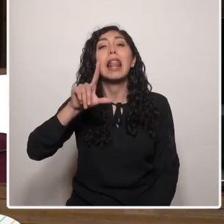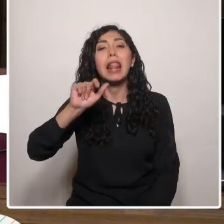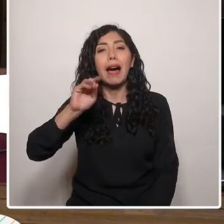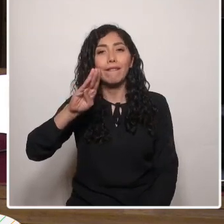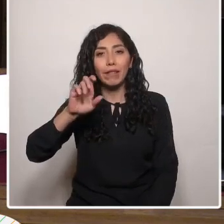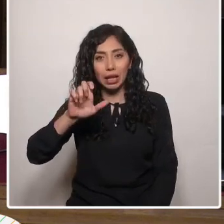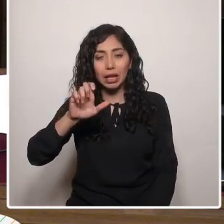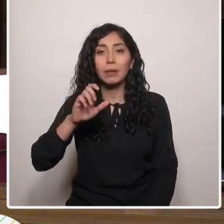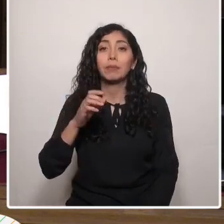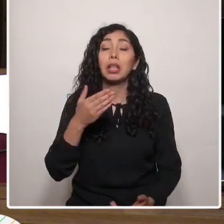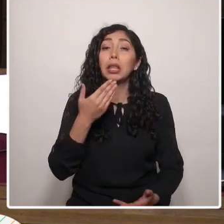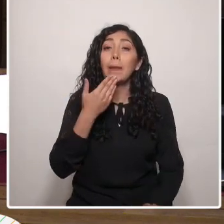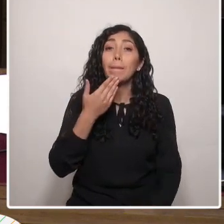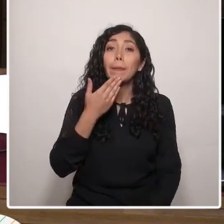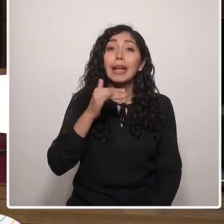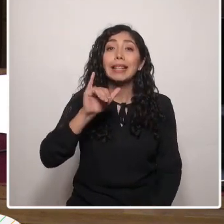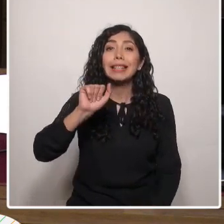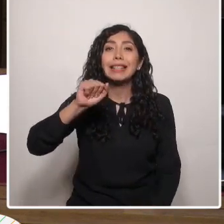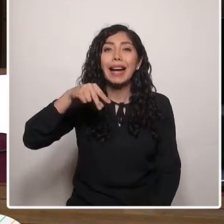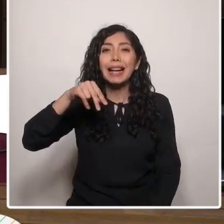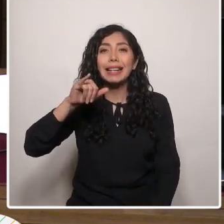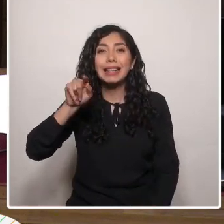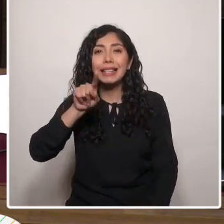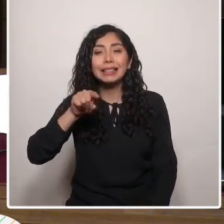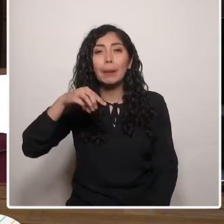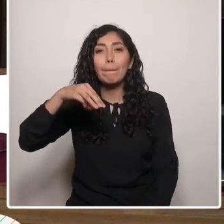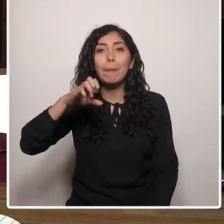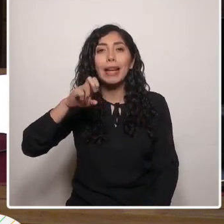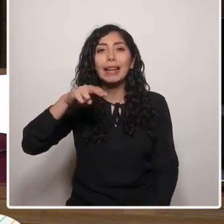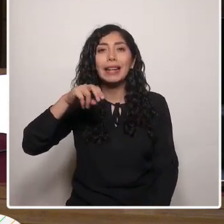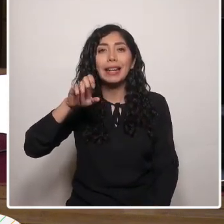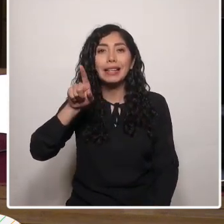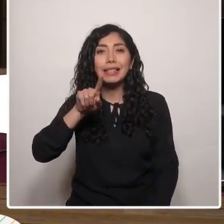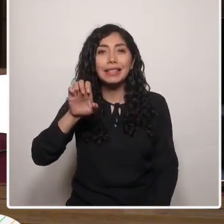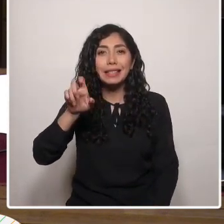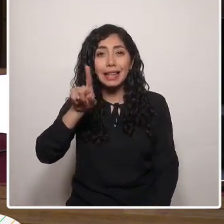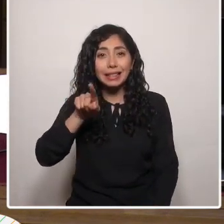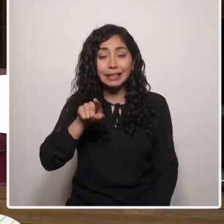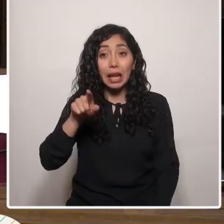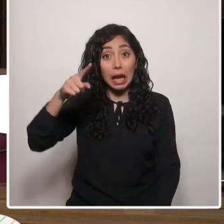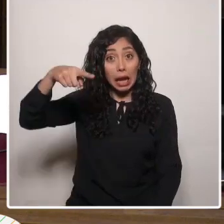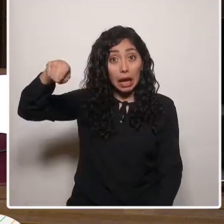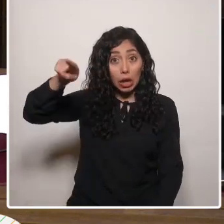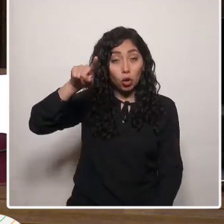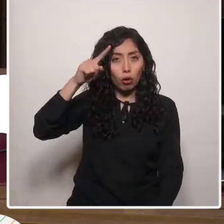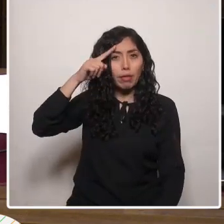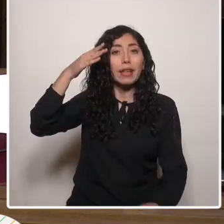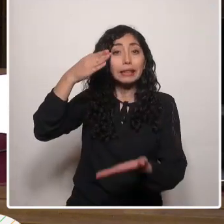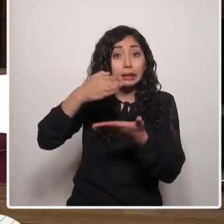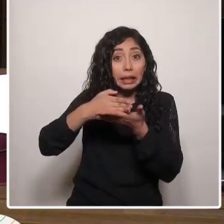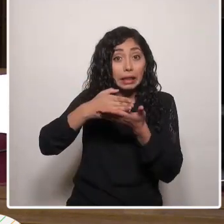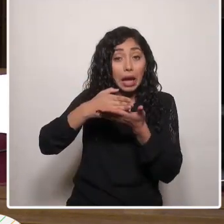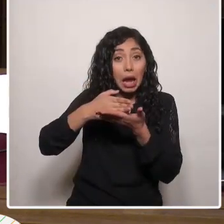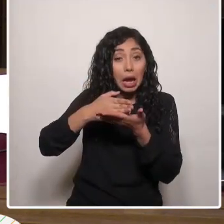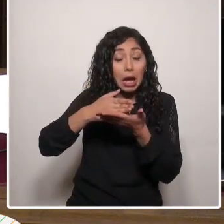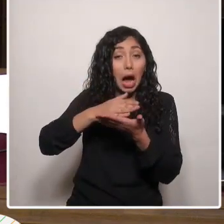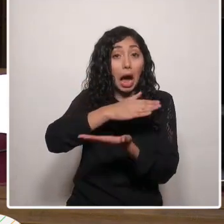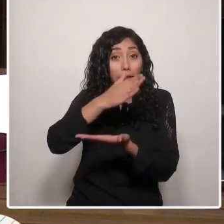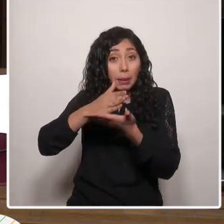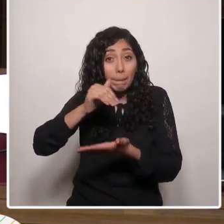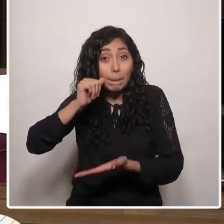y Yanis Meneses deciden de aquí a mañana al